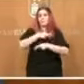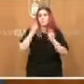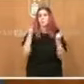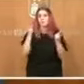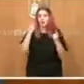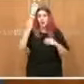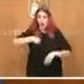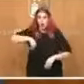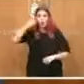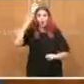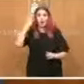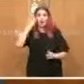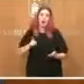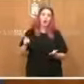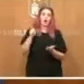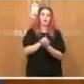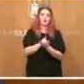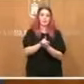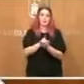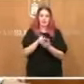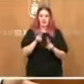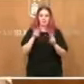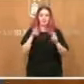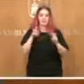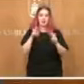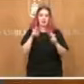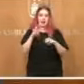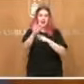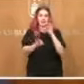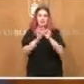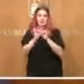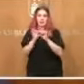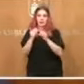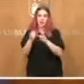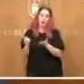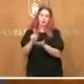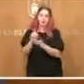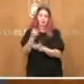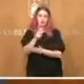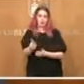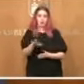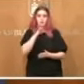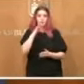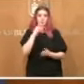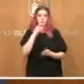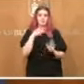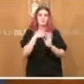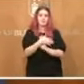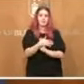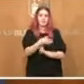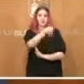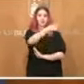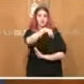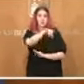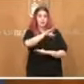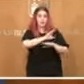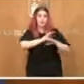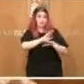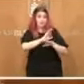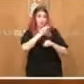Ojalá no tengamos que volver a tener que traer este tema a esta casa, porque será señal que ustedes, señor consejero, lo han hecho bien.